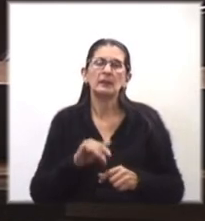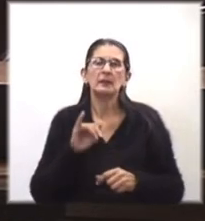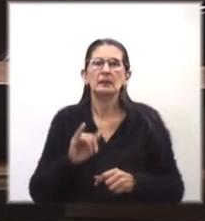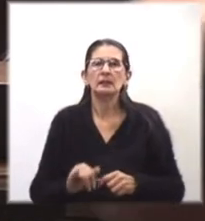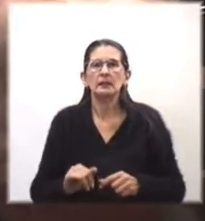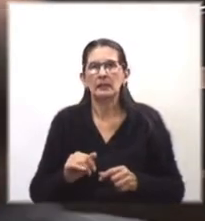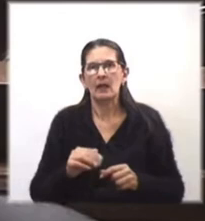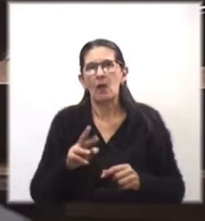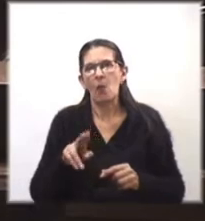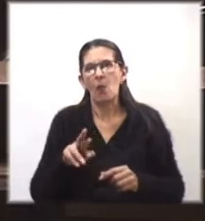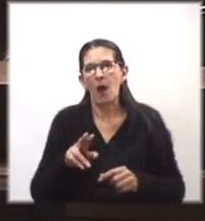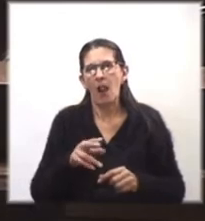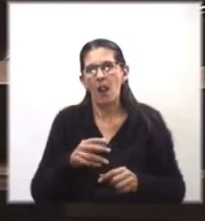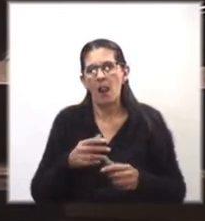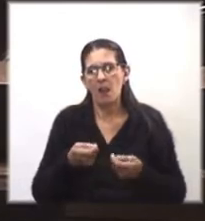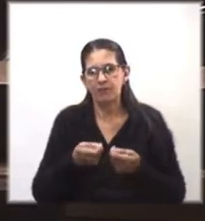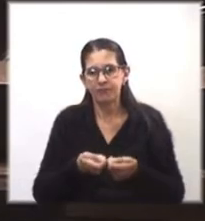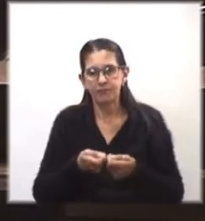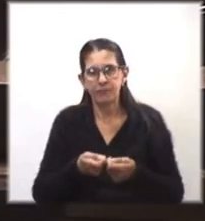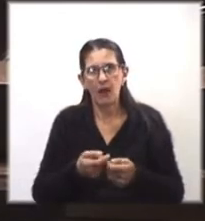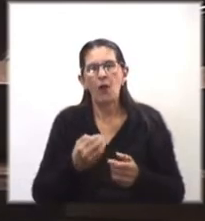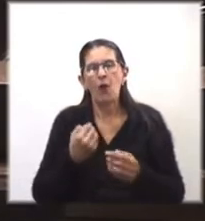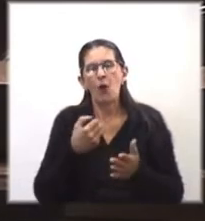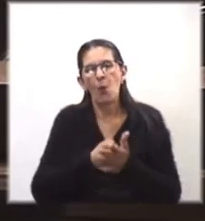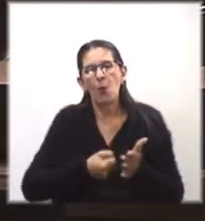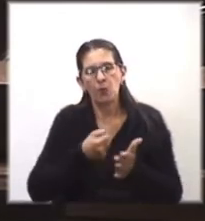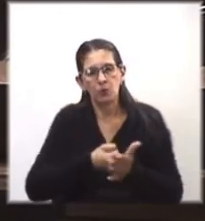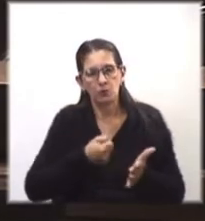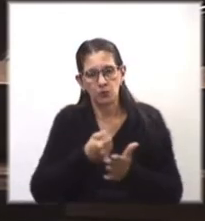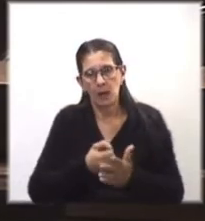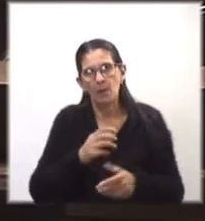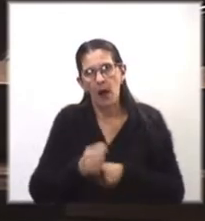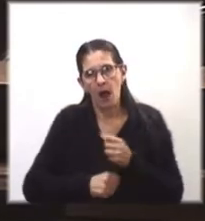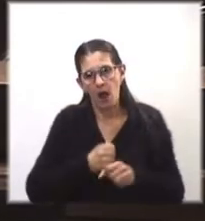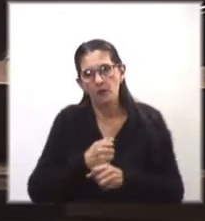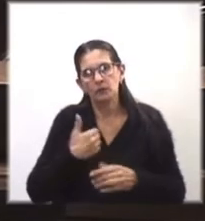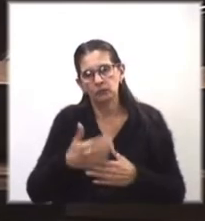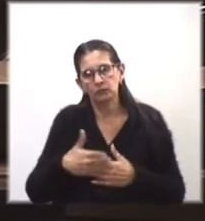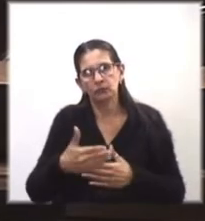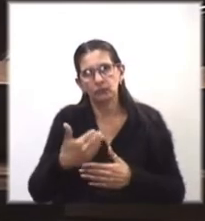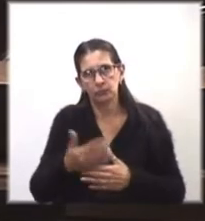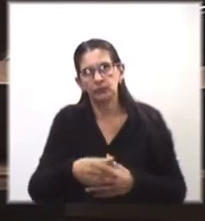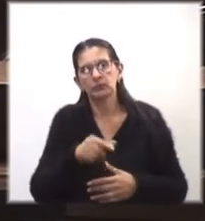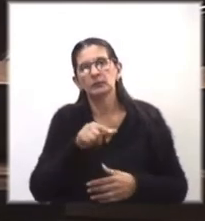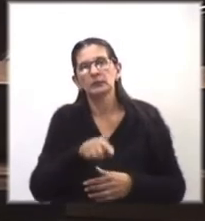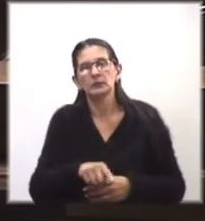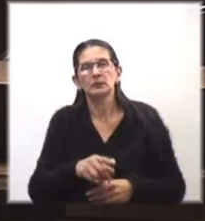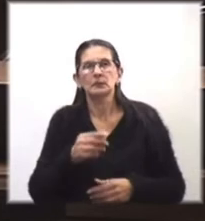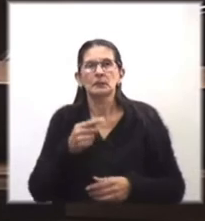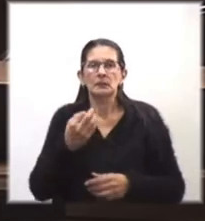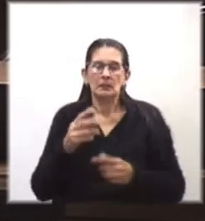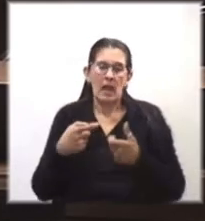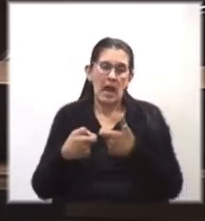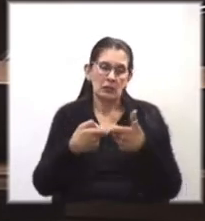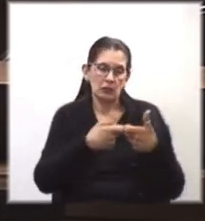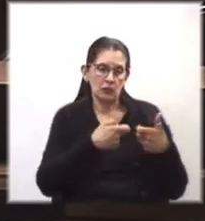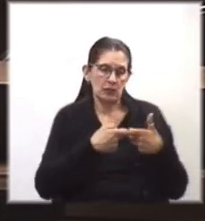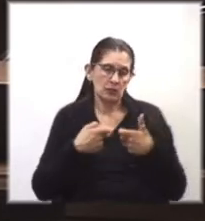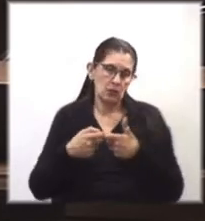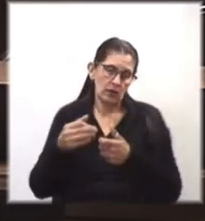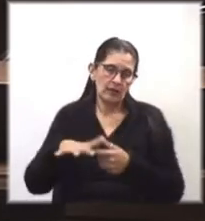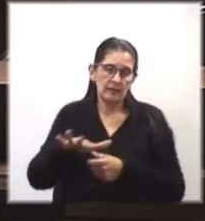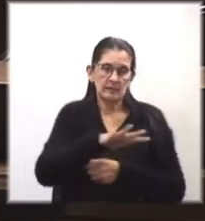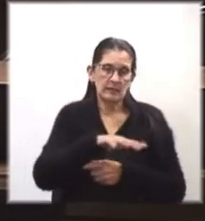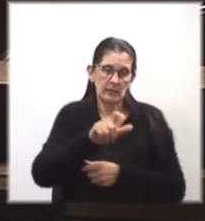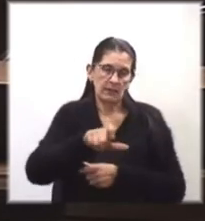se había forjado en luchas durante varias décadas. Habilitaba, y leo, la constitución de asociaciones civiles de